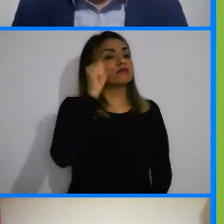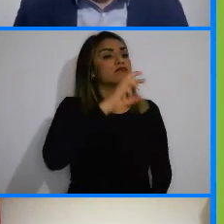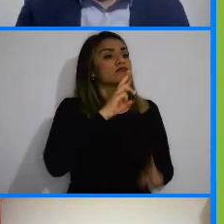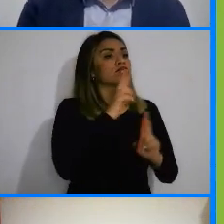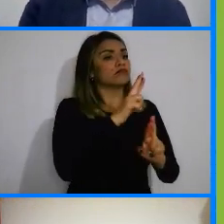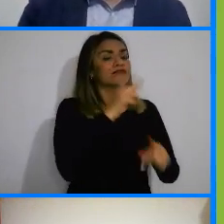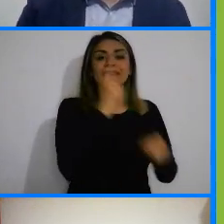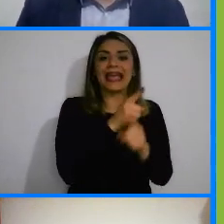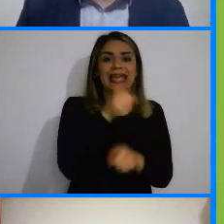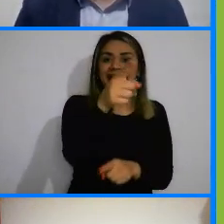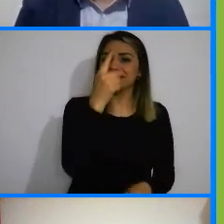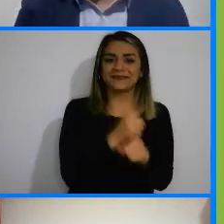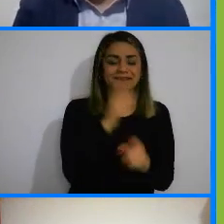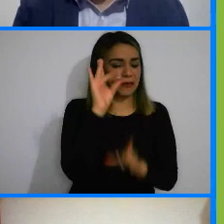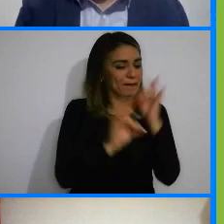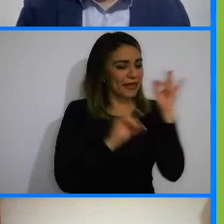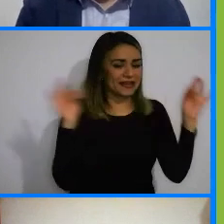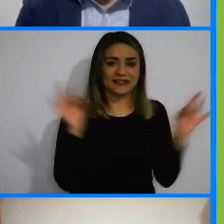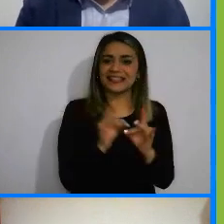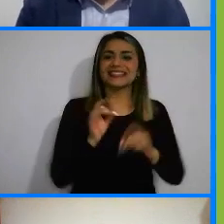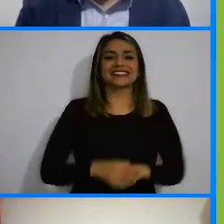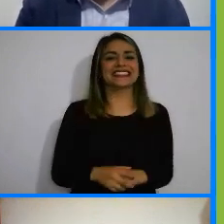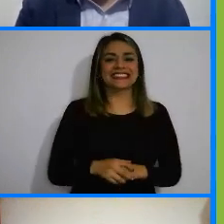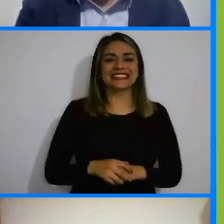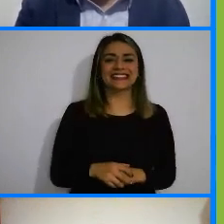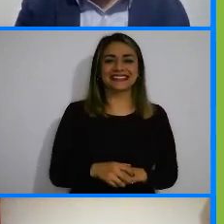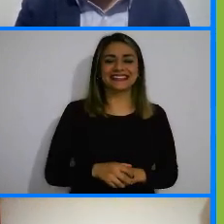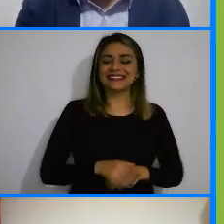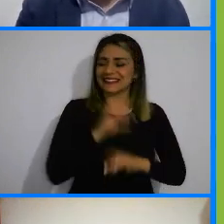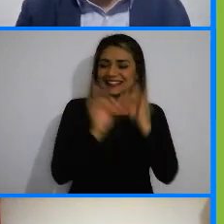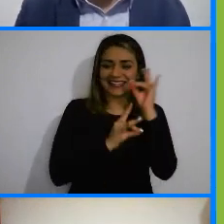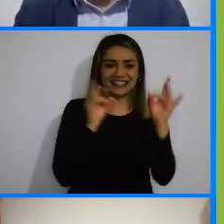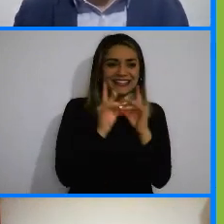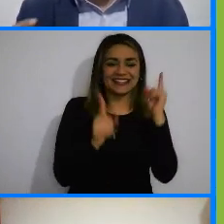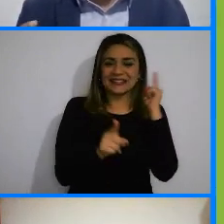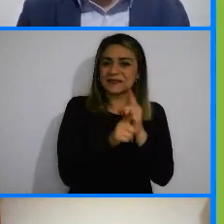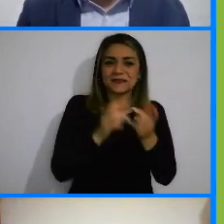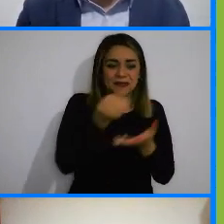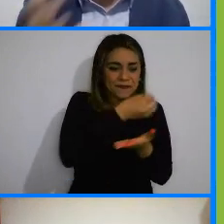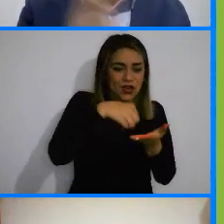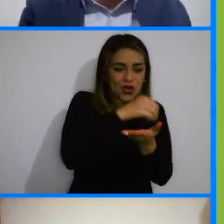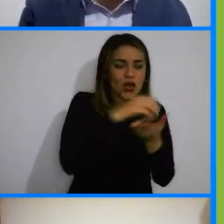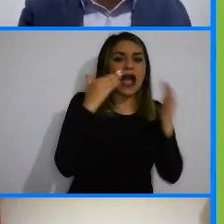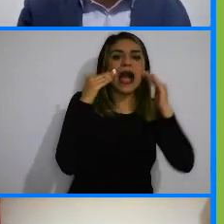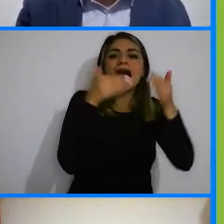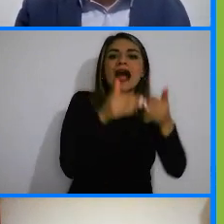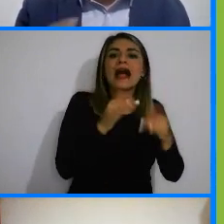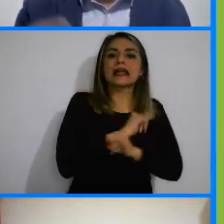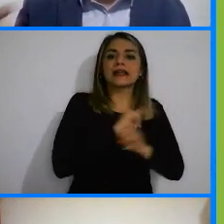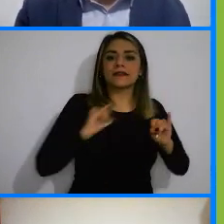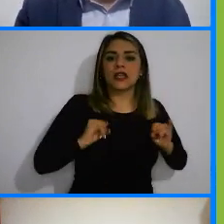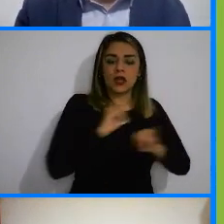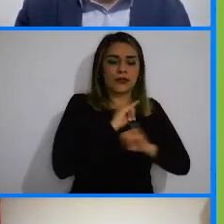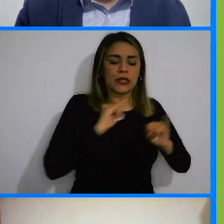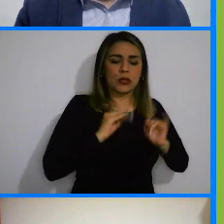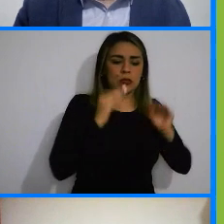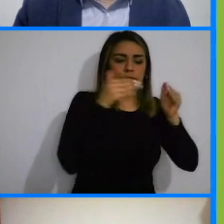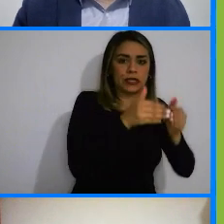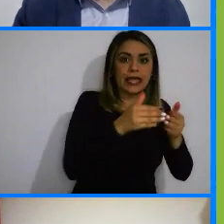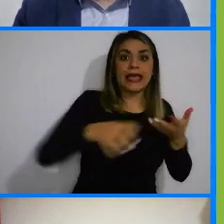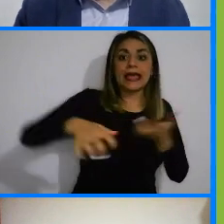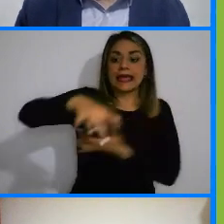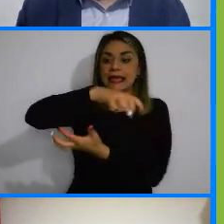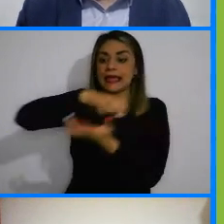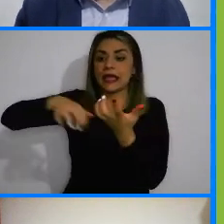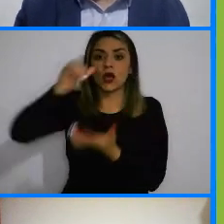es. Perfecto. Así es, la biología se enfatiza más en el individuo y la ecología más